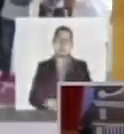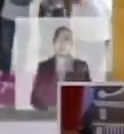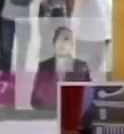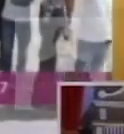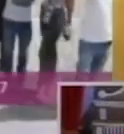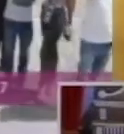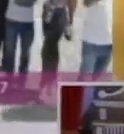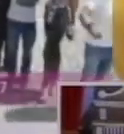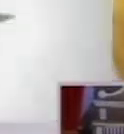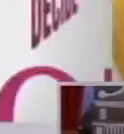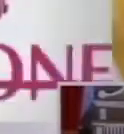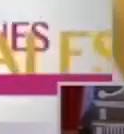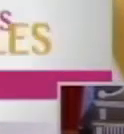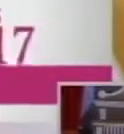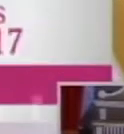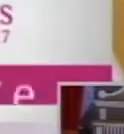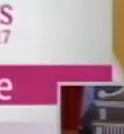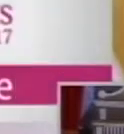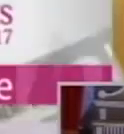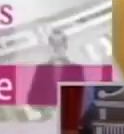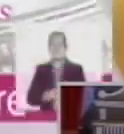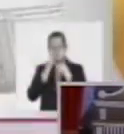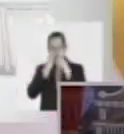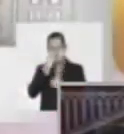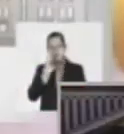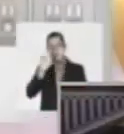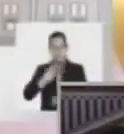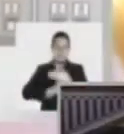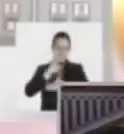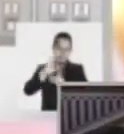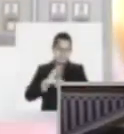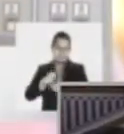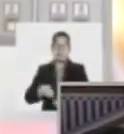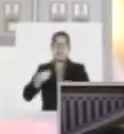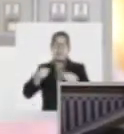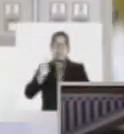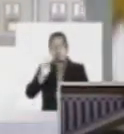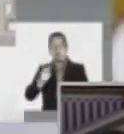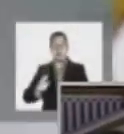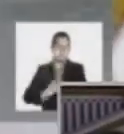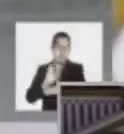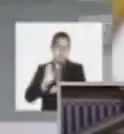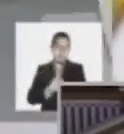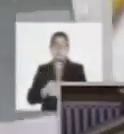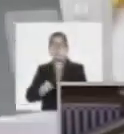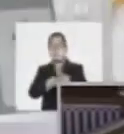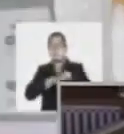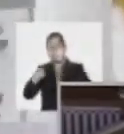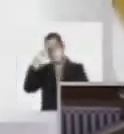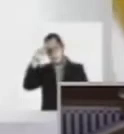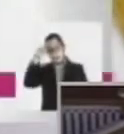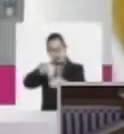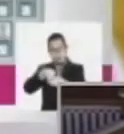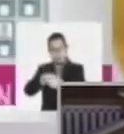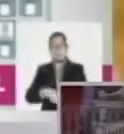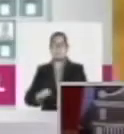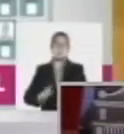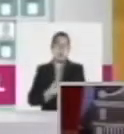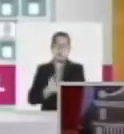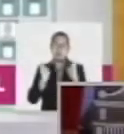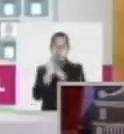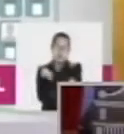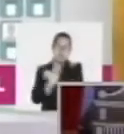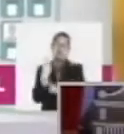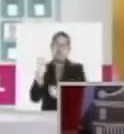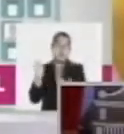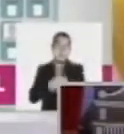avanzando luego de una suerte de conflictos como sociedad que hemos tenido, de una postergación muy grande a un sector,